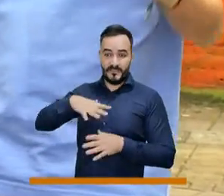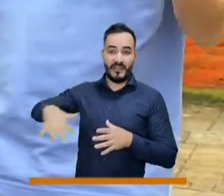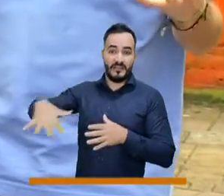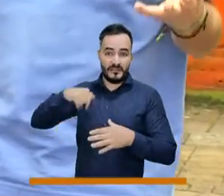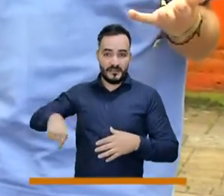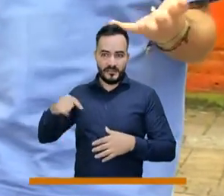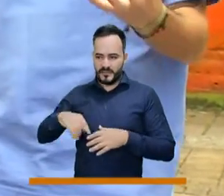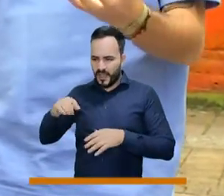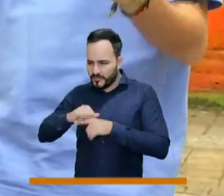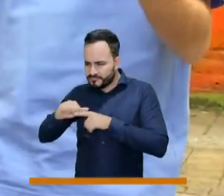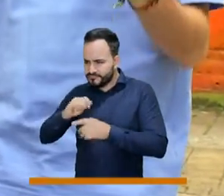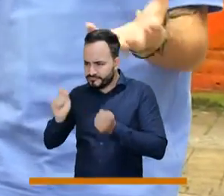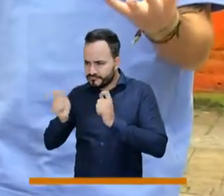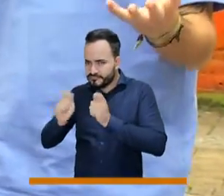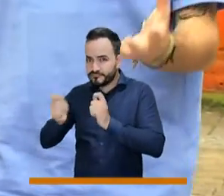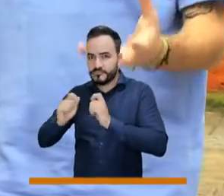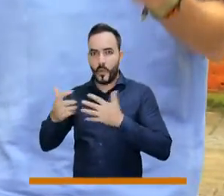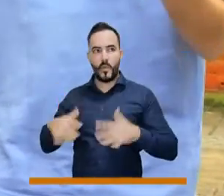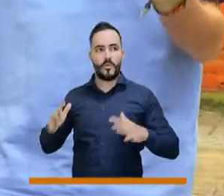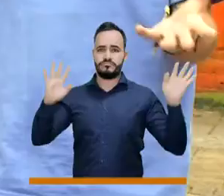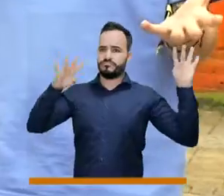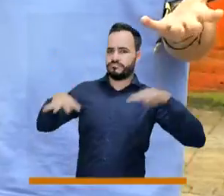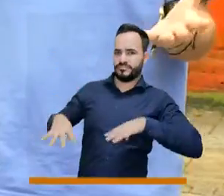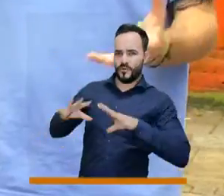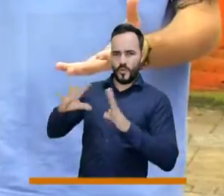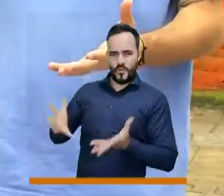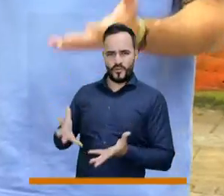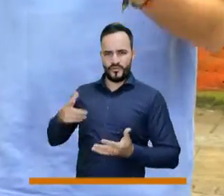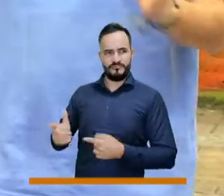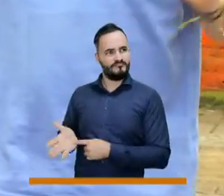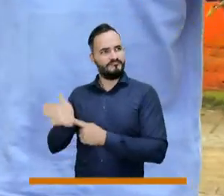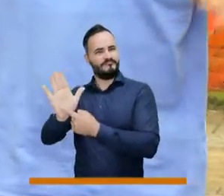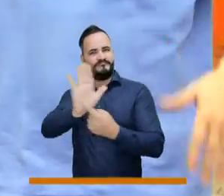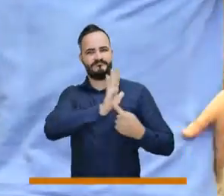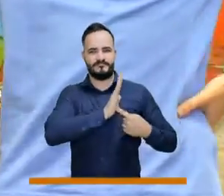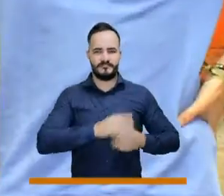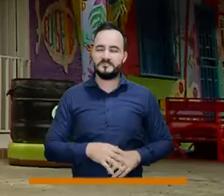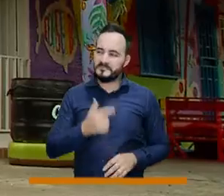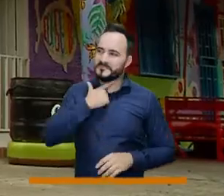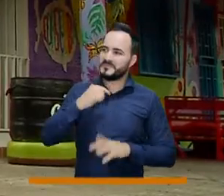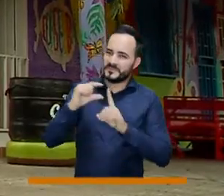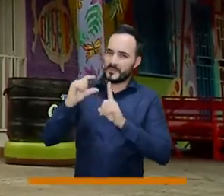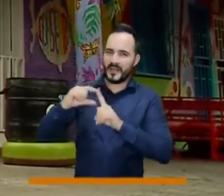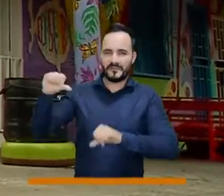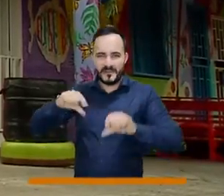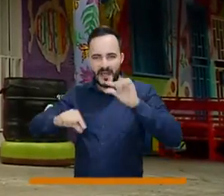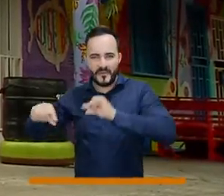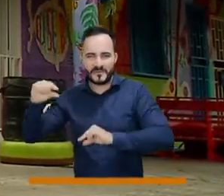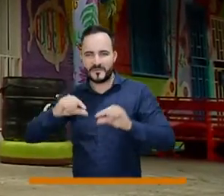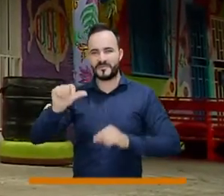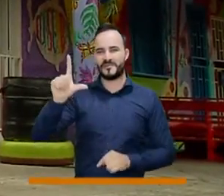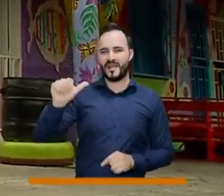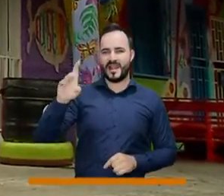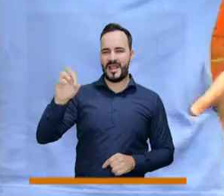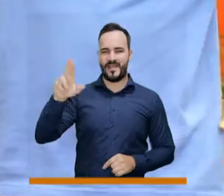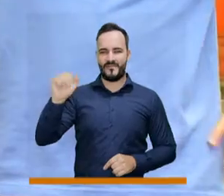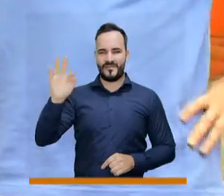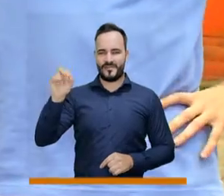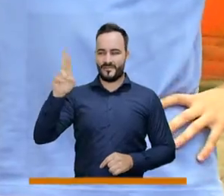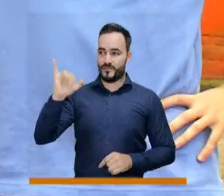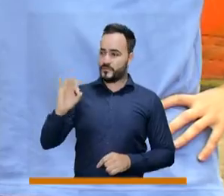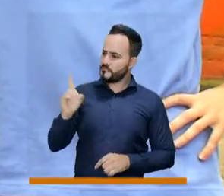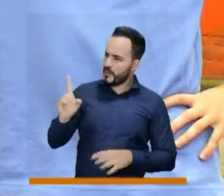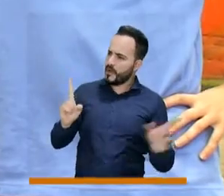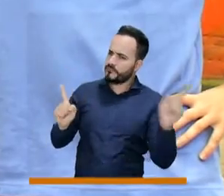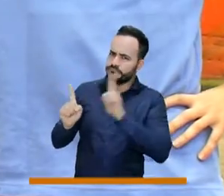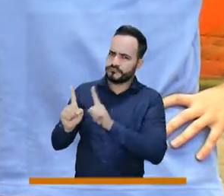un laboratorio de experiencias sociales, de innovación social, que es referente en todo el mundo. Me gusta esa definición, un laboratorio de